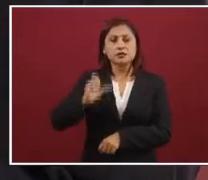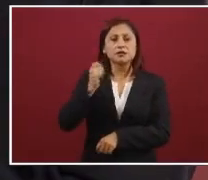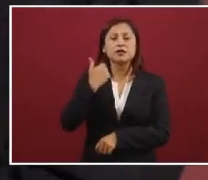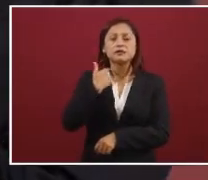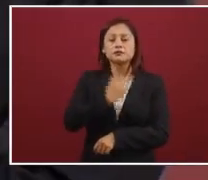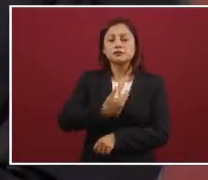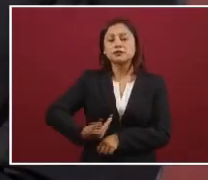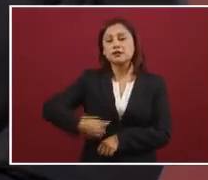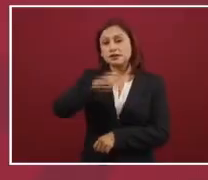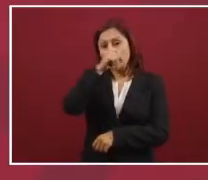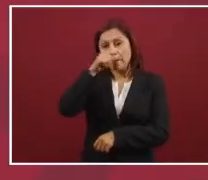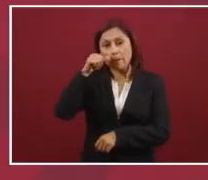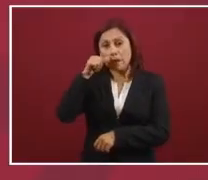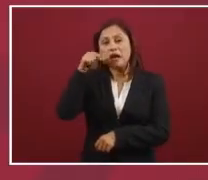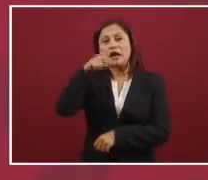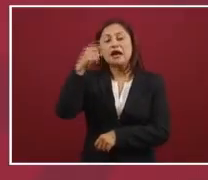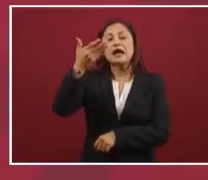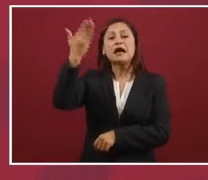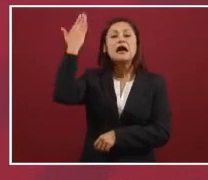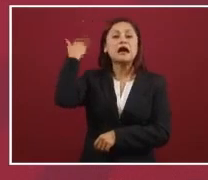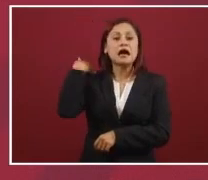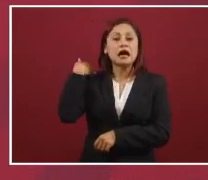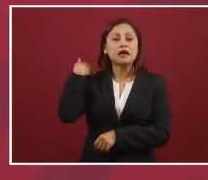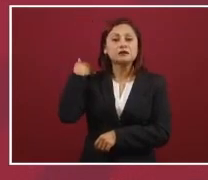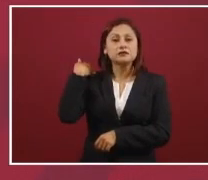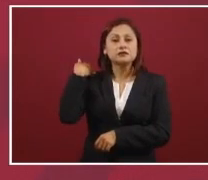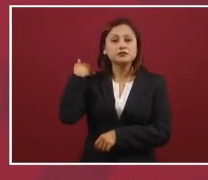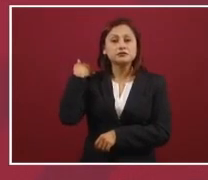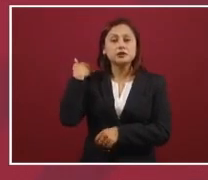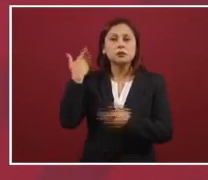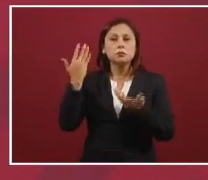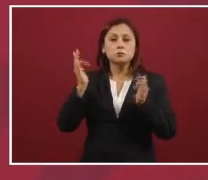con relativa tranquilidad,